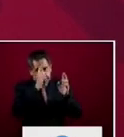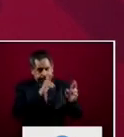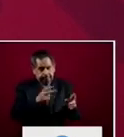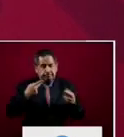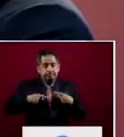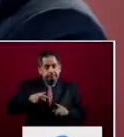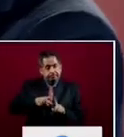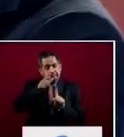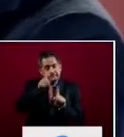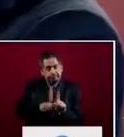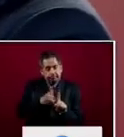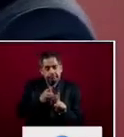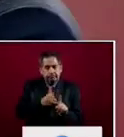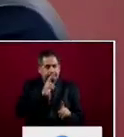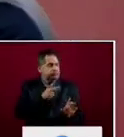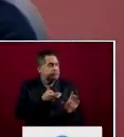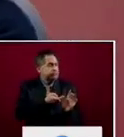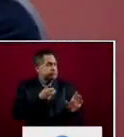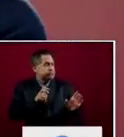hacerse a un lado,